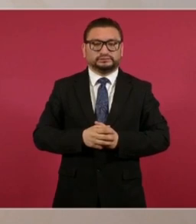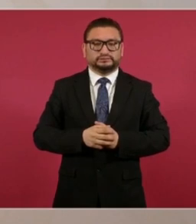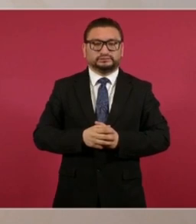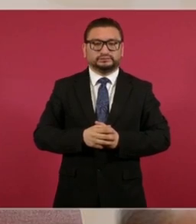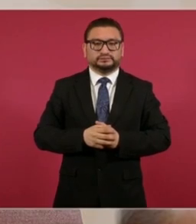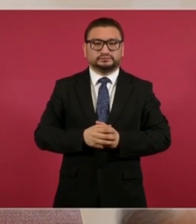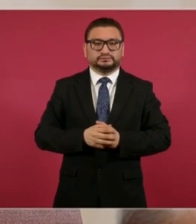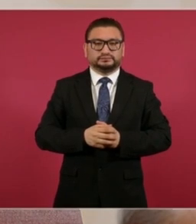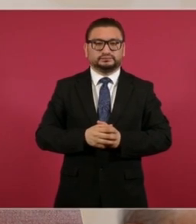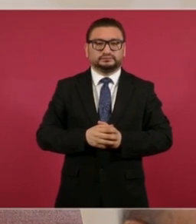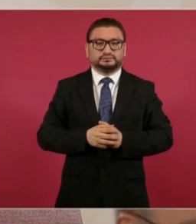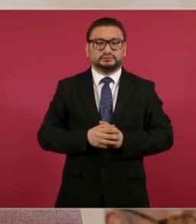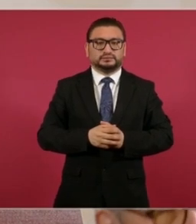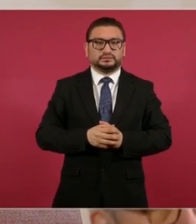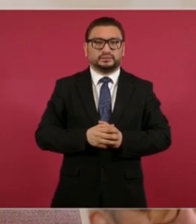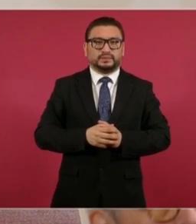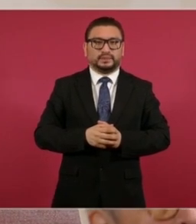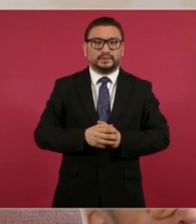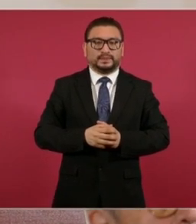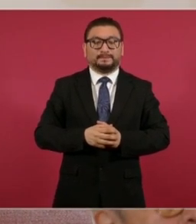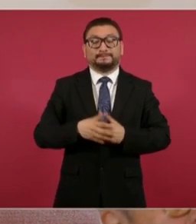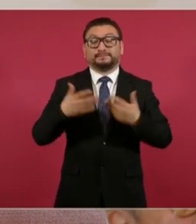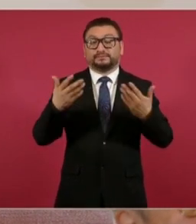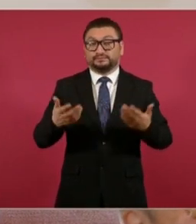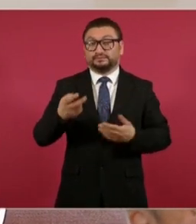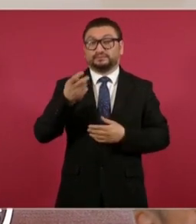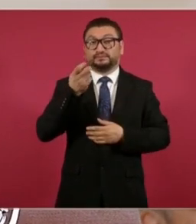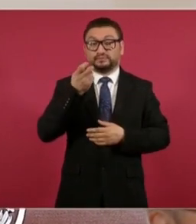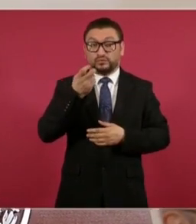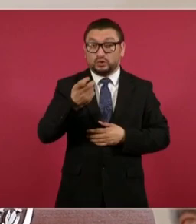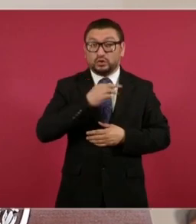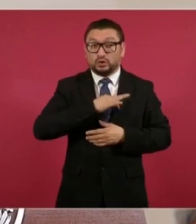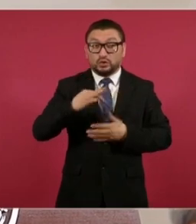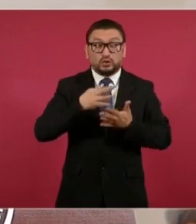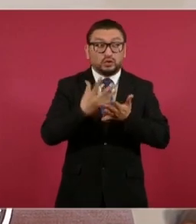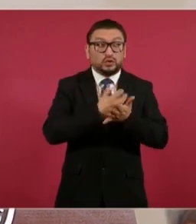rapaces entonces para lograr eso